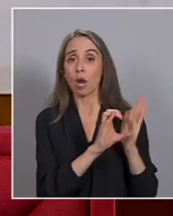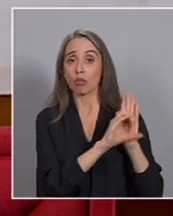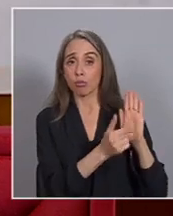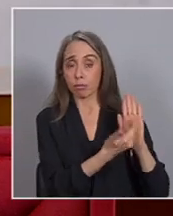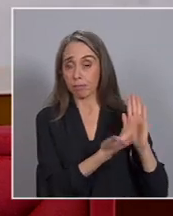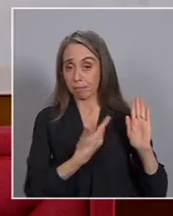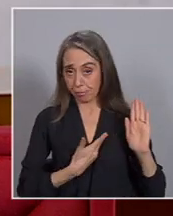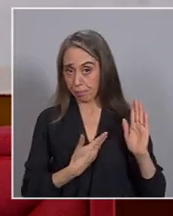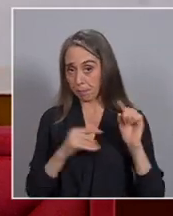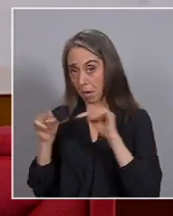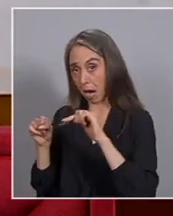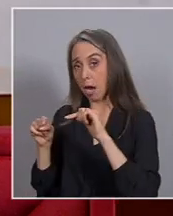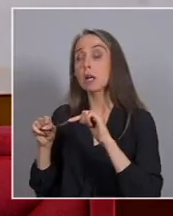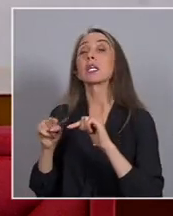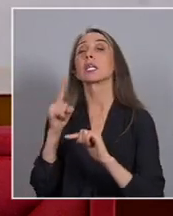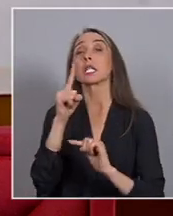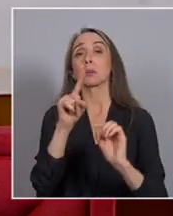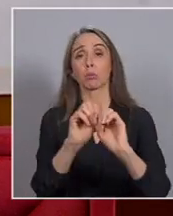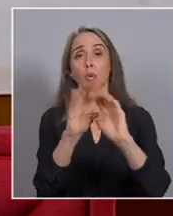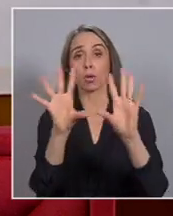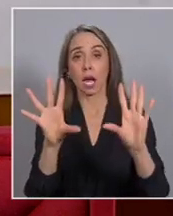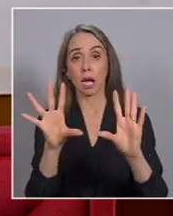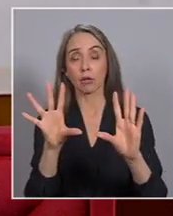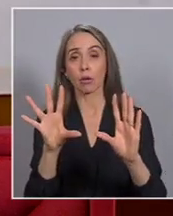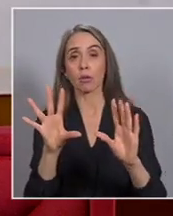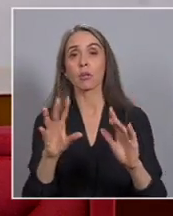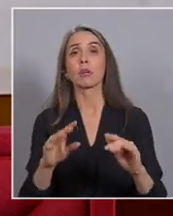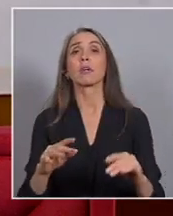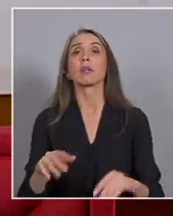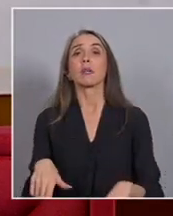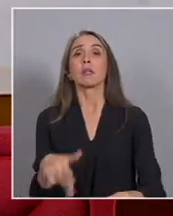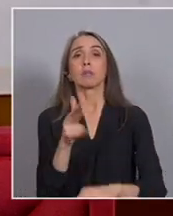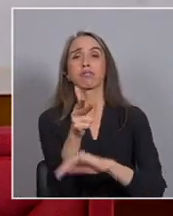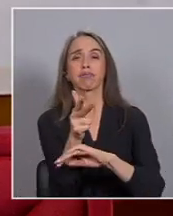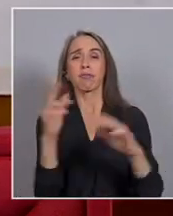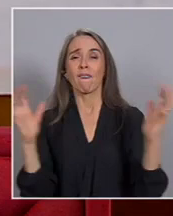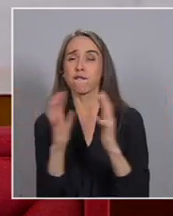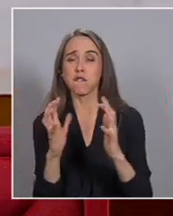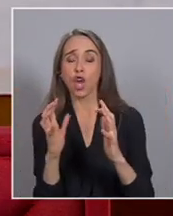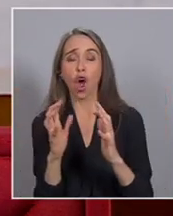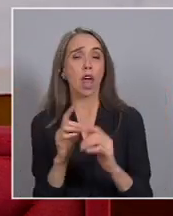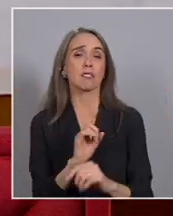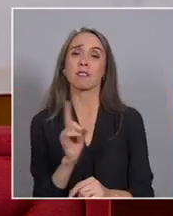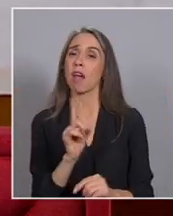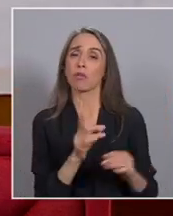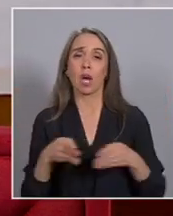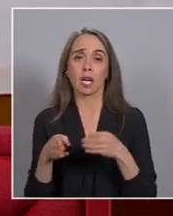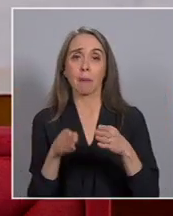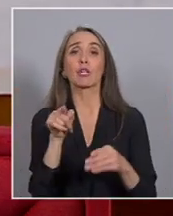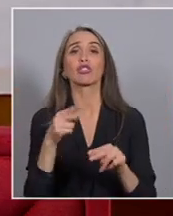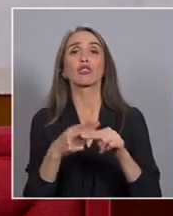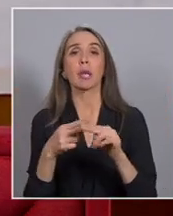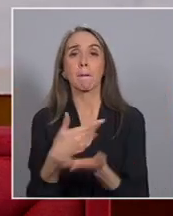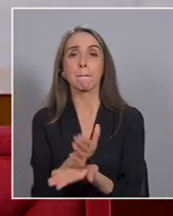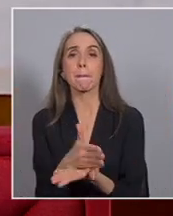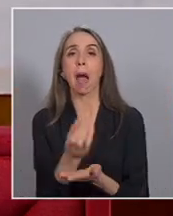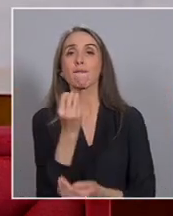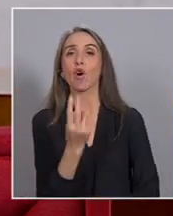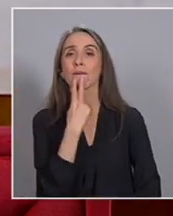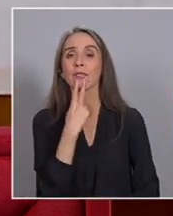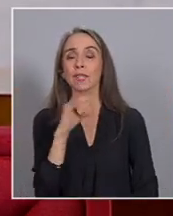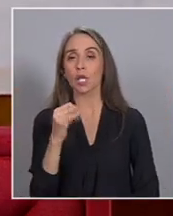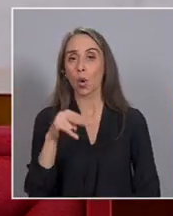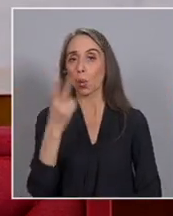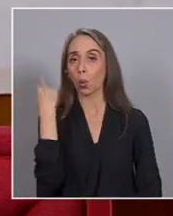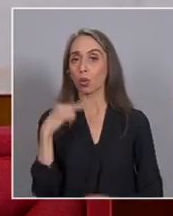fin y siendo muy claros en que la violencia no es el camino. De eso se trata el Plan Buen Vivir que lanzamos en junio